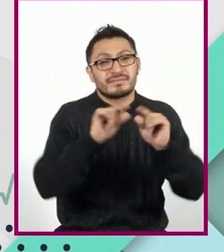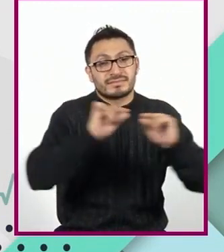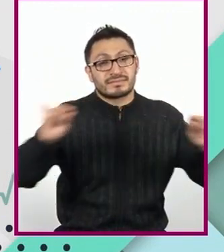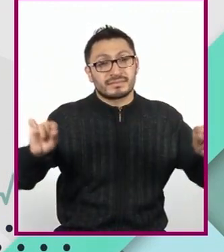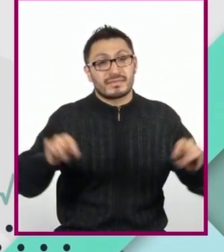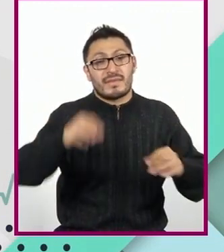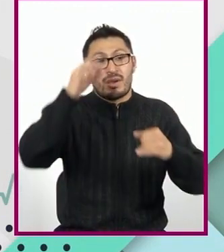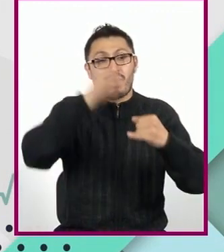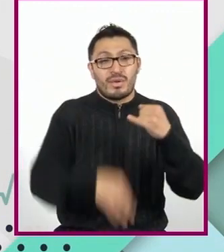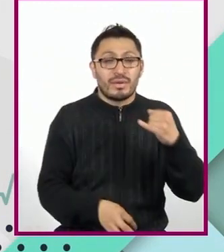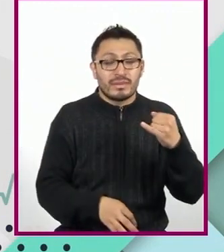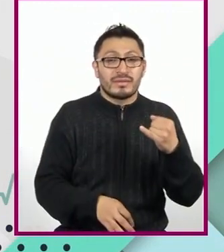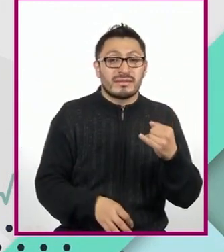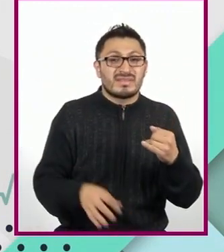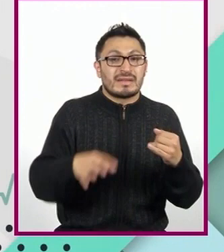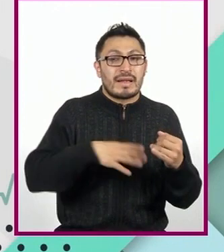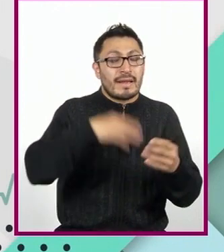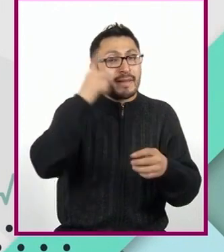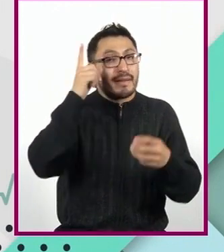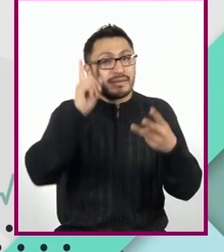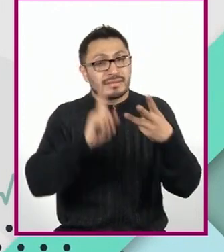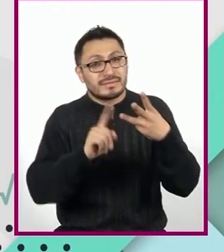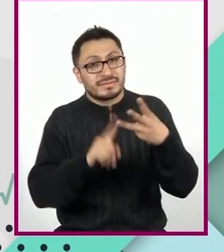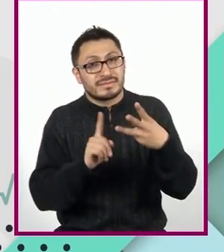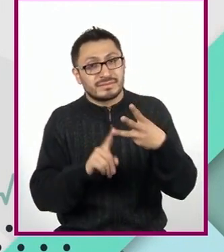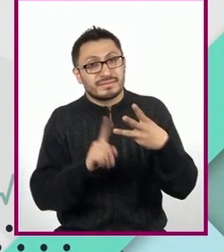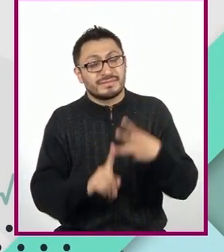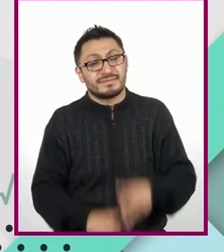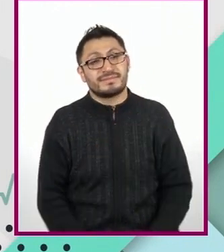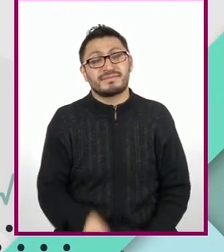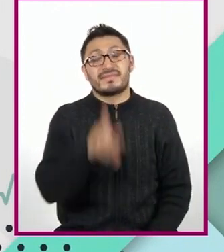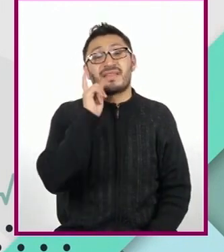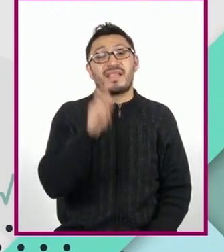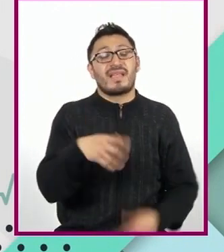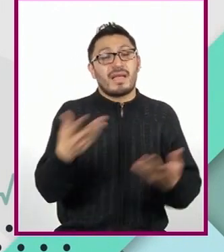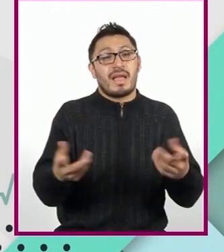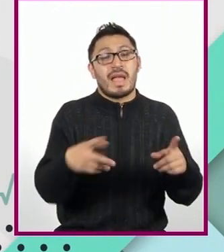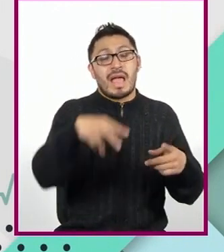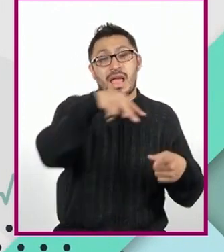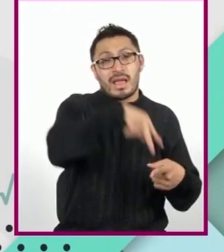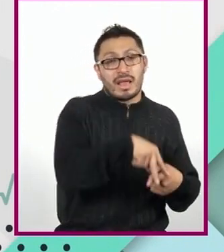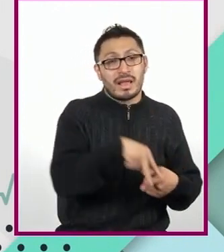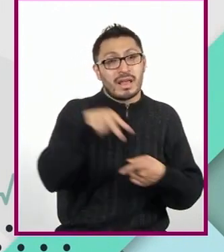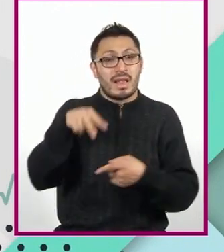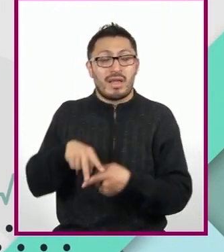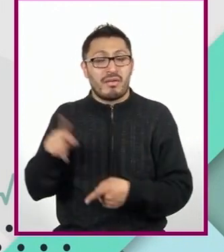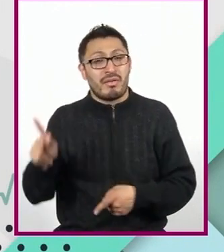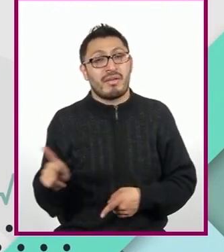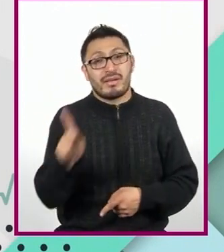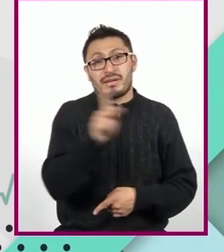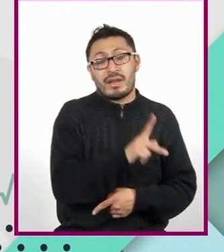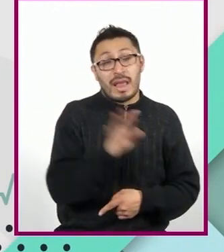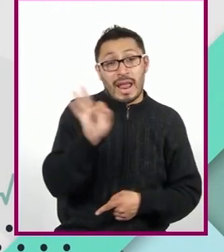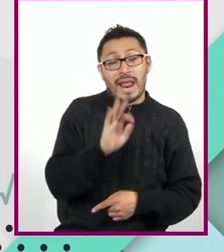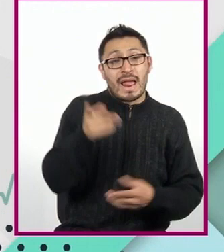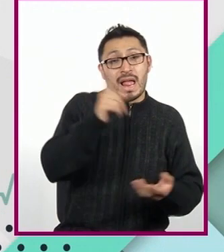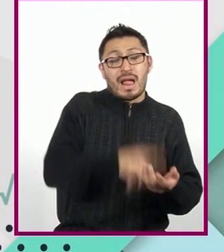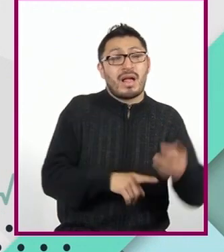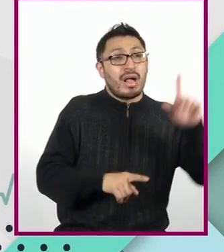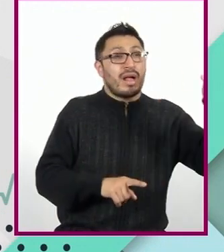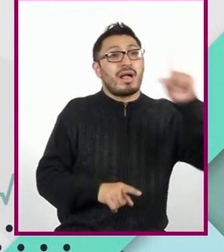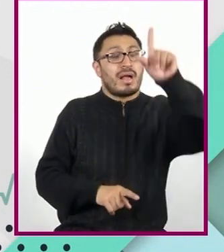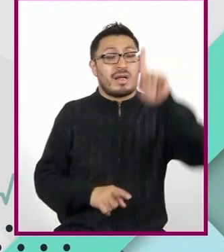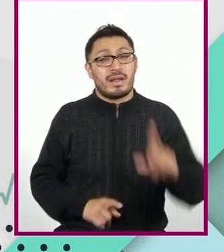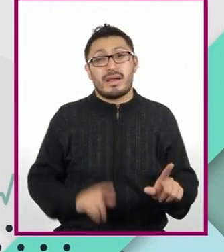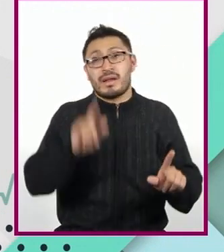Y finalmente tenemos un tercer criterio que nos dice que dos triángulos son semejantes si tres de sus lados